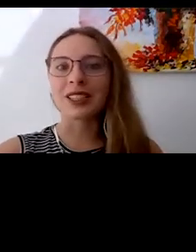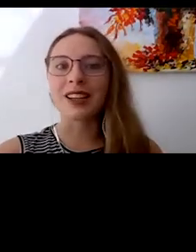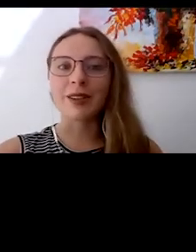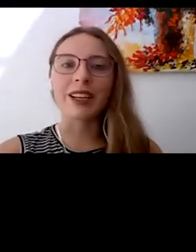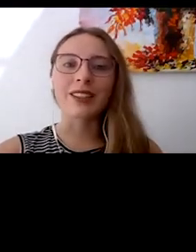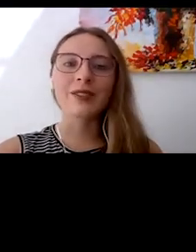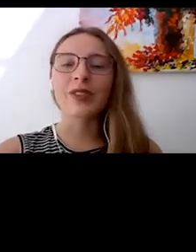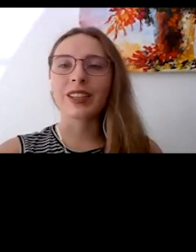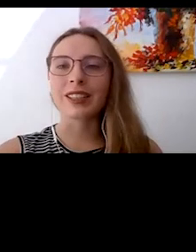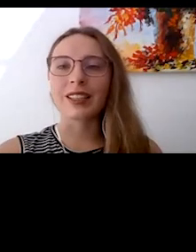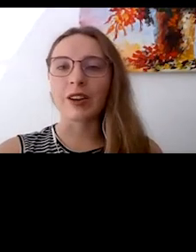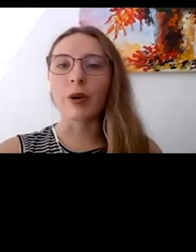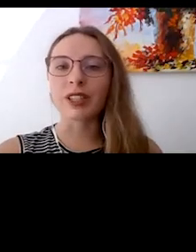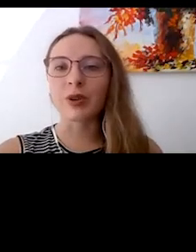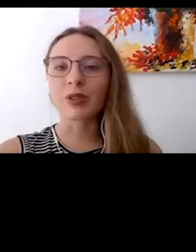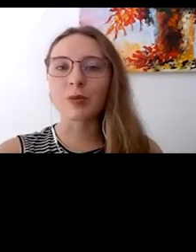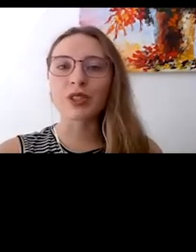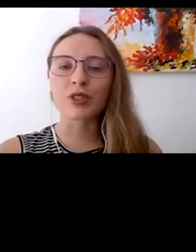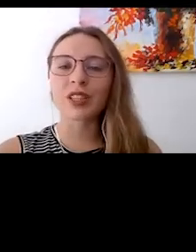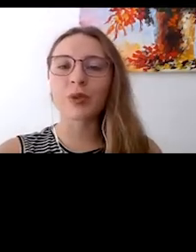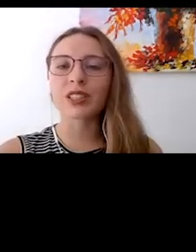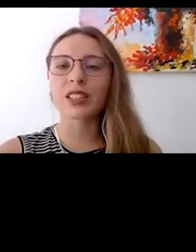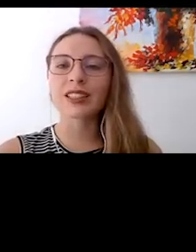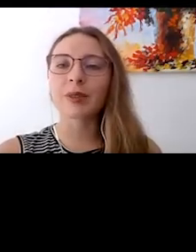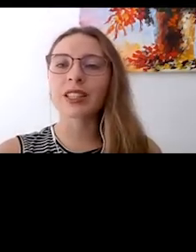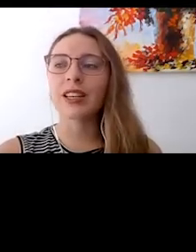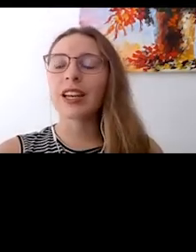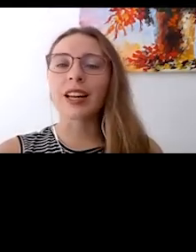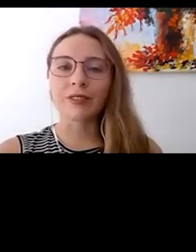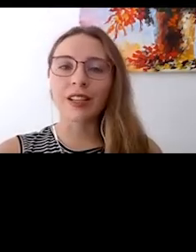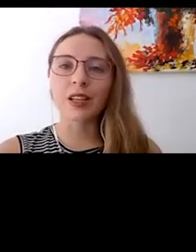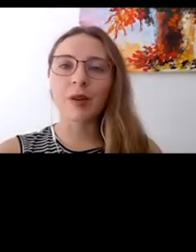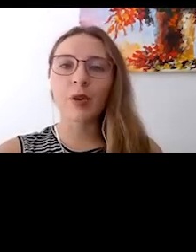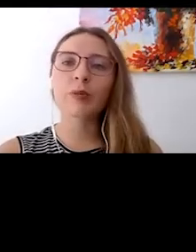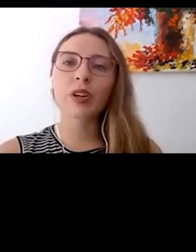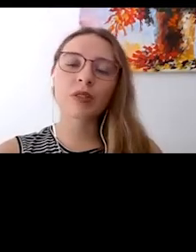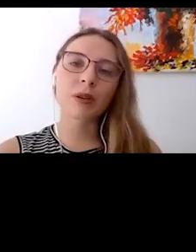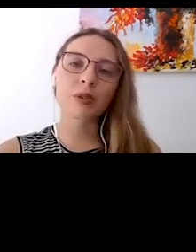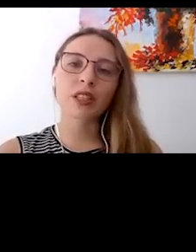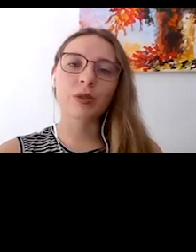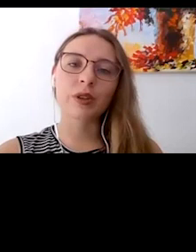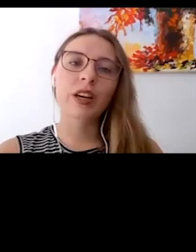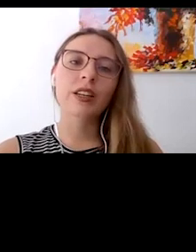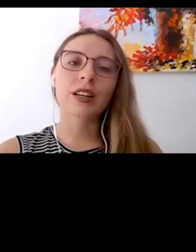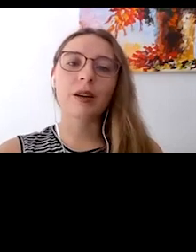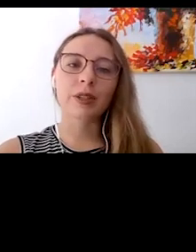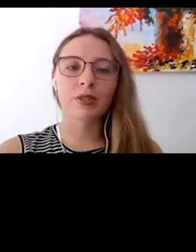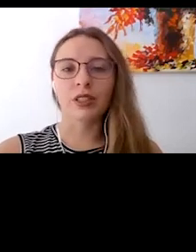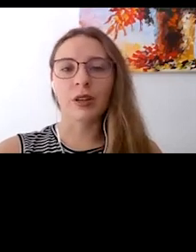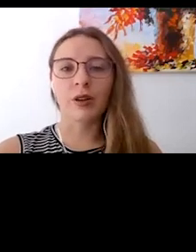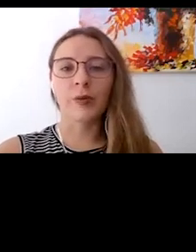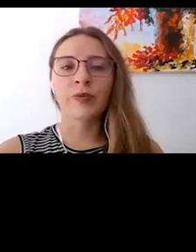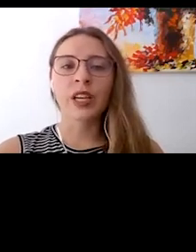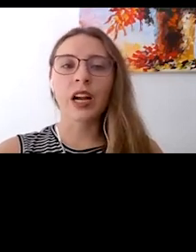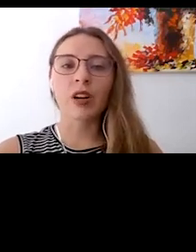el chocolate de la fábrica, ¿no? Obviamente no es una disposición que se encuentre directamente en la Ley Federal del Trabajo, y por eso la vamos a incluir en el Reglamento Interior